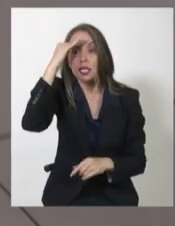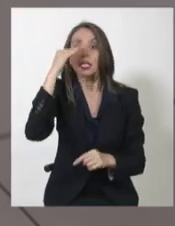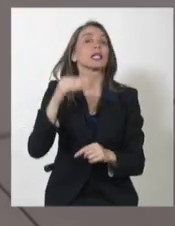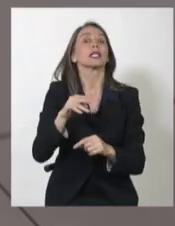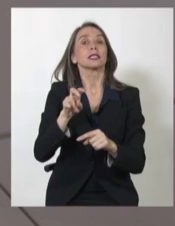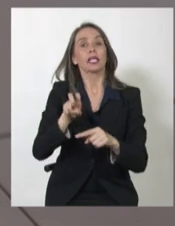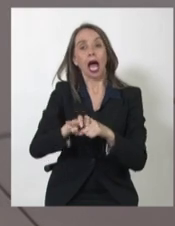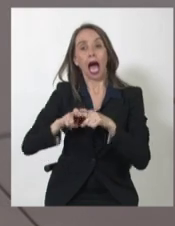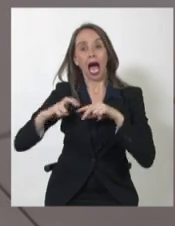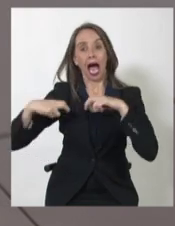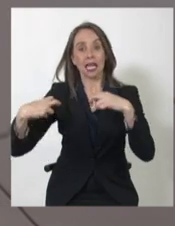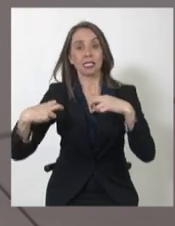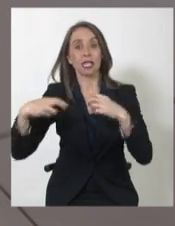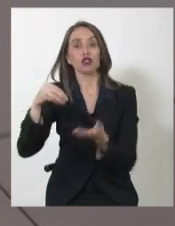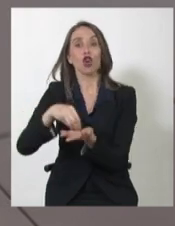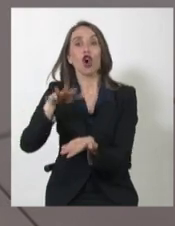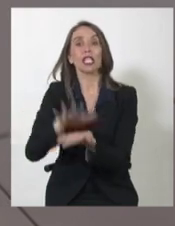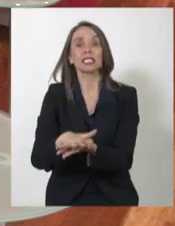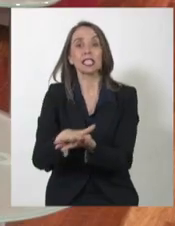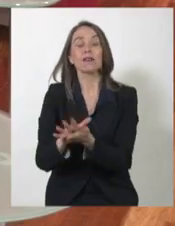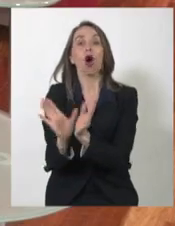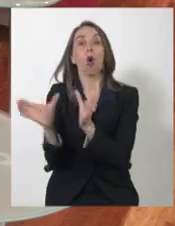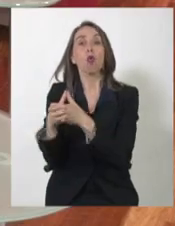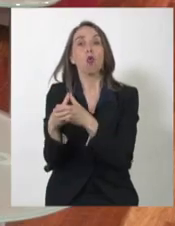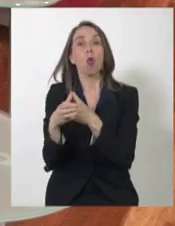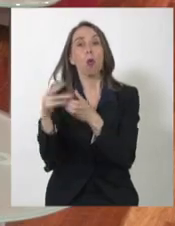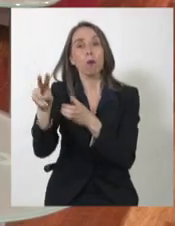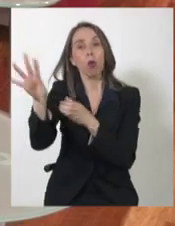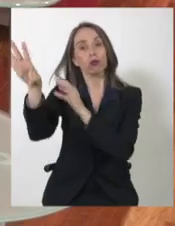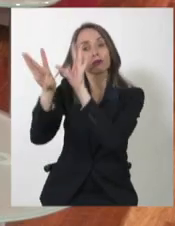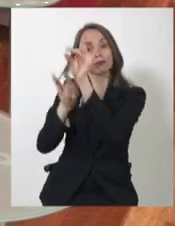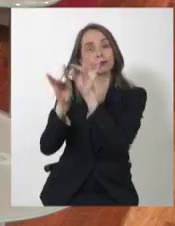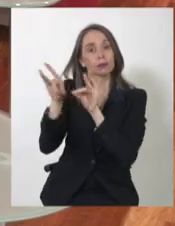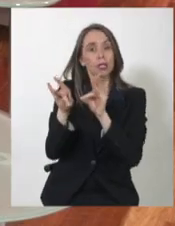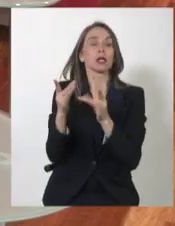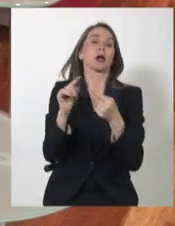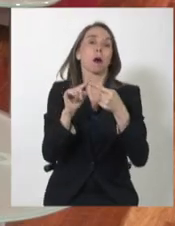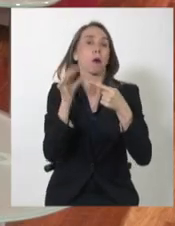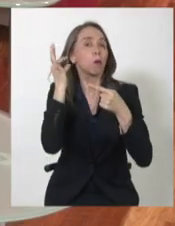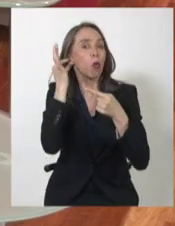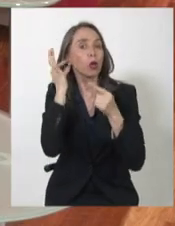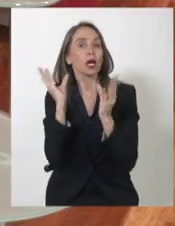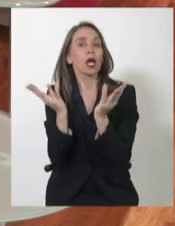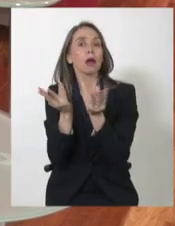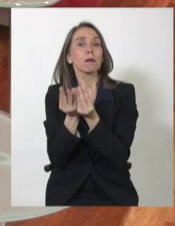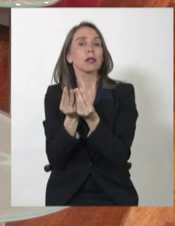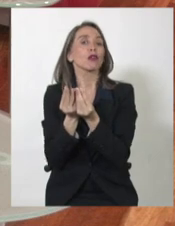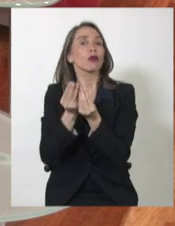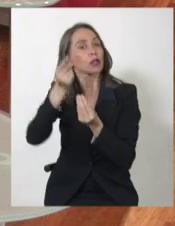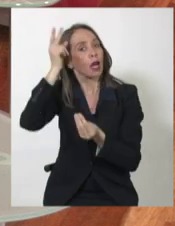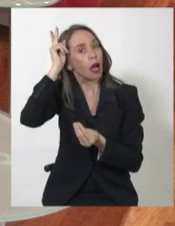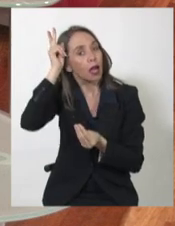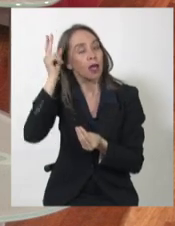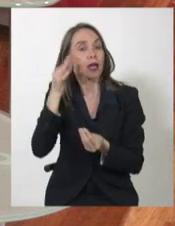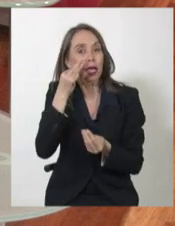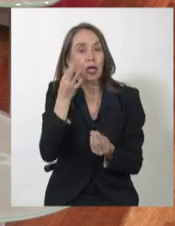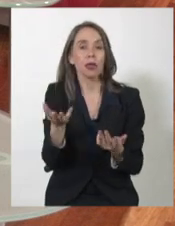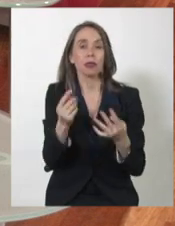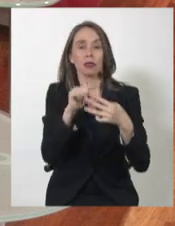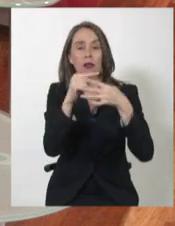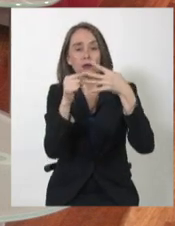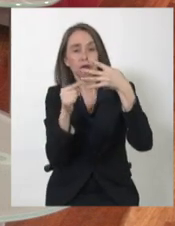escaños reservados, ¿no es cierto?, para algunos grupos en particular, mujeres, minorías étnicas, ¿no es cierto?